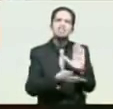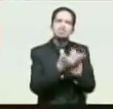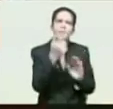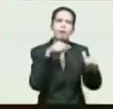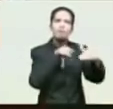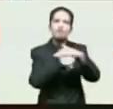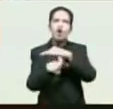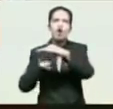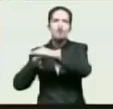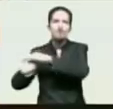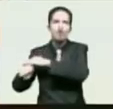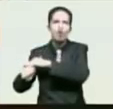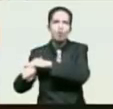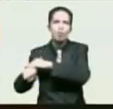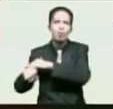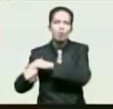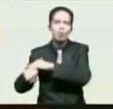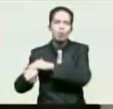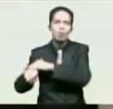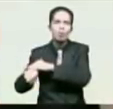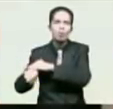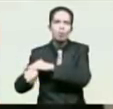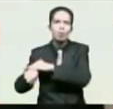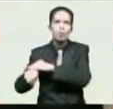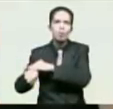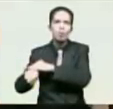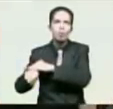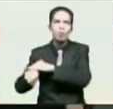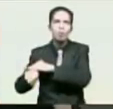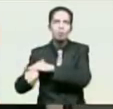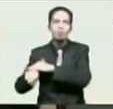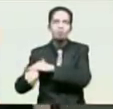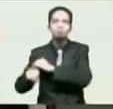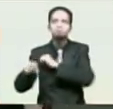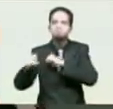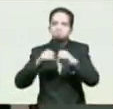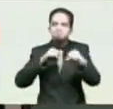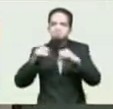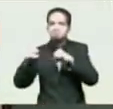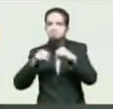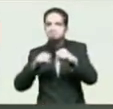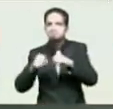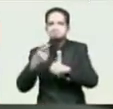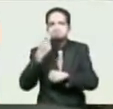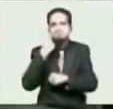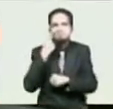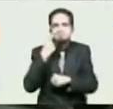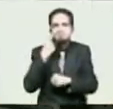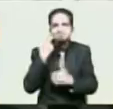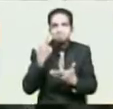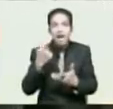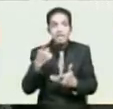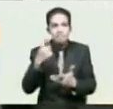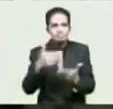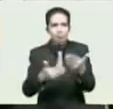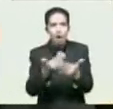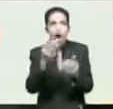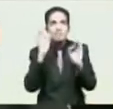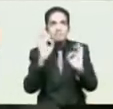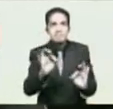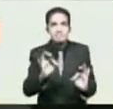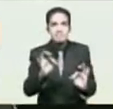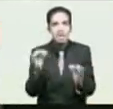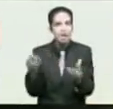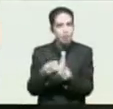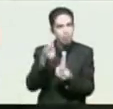que meternos. A meternos donde tengamos que meternos, a jorungar, y ahí el poder constituyente originario, de la mano de